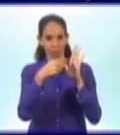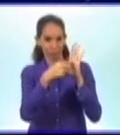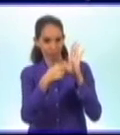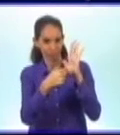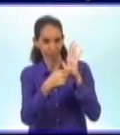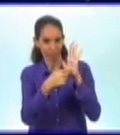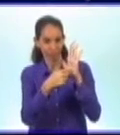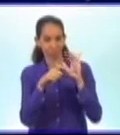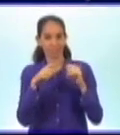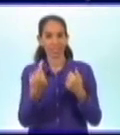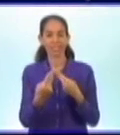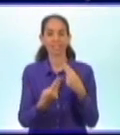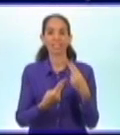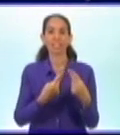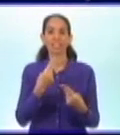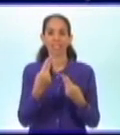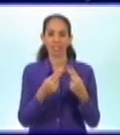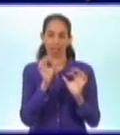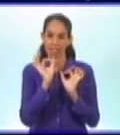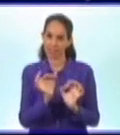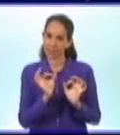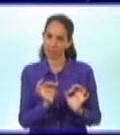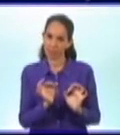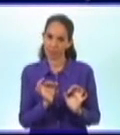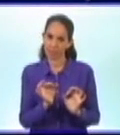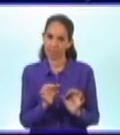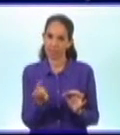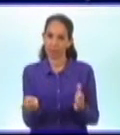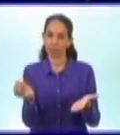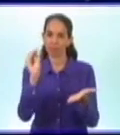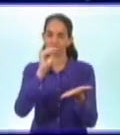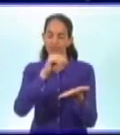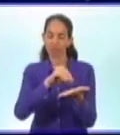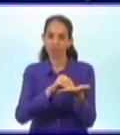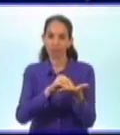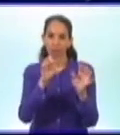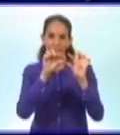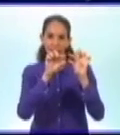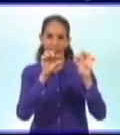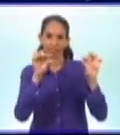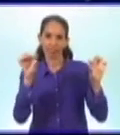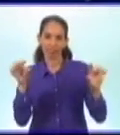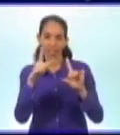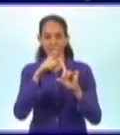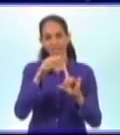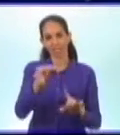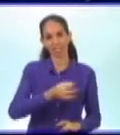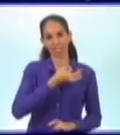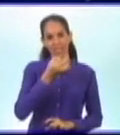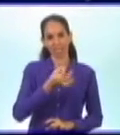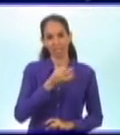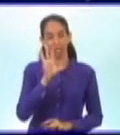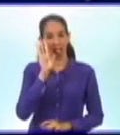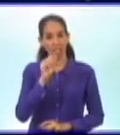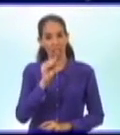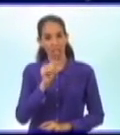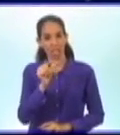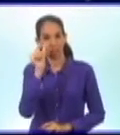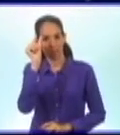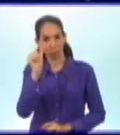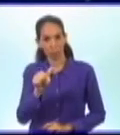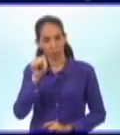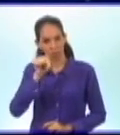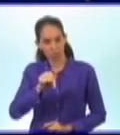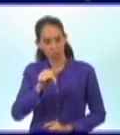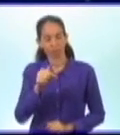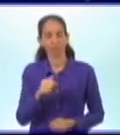van a emplear siempre que se introduzca una frase textual. Y esta es una frase textual dicha por un personaje del